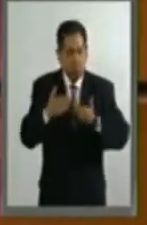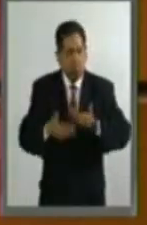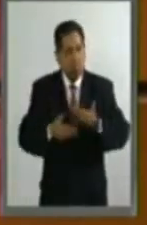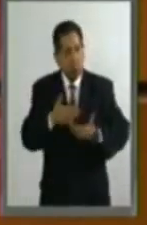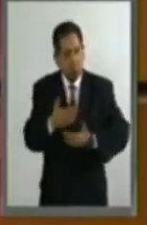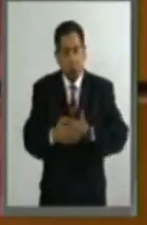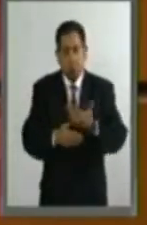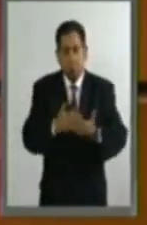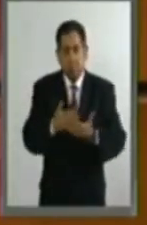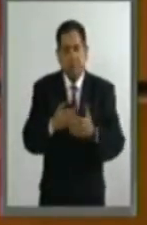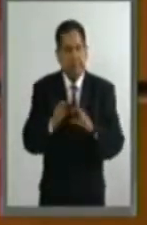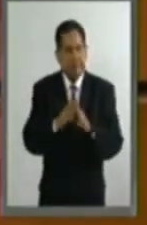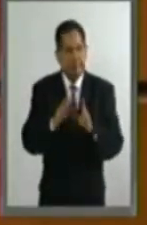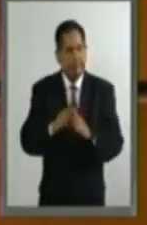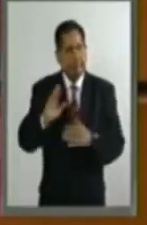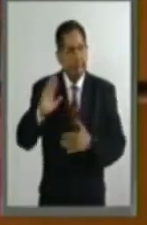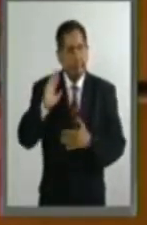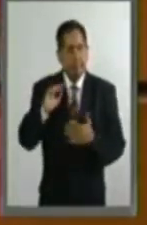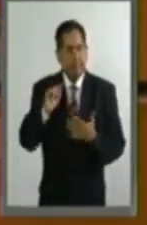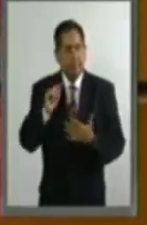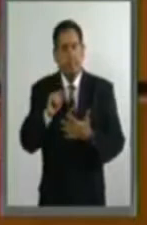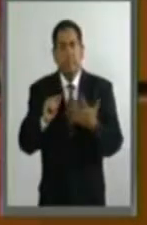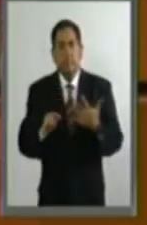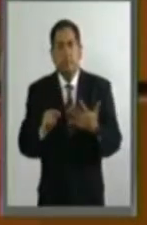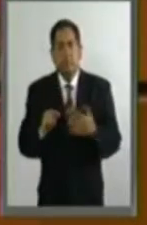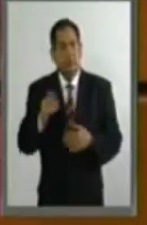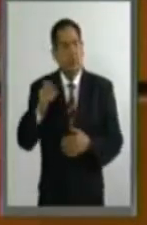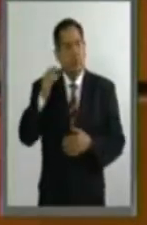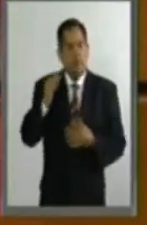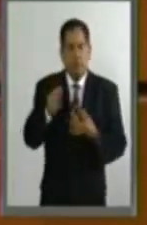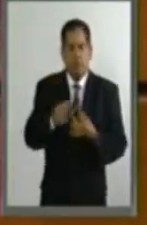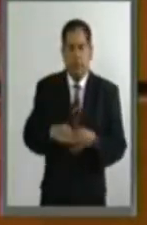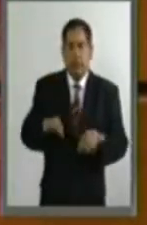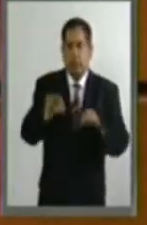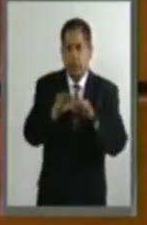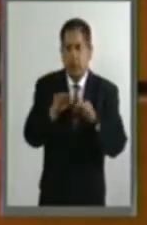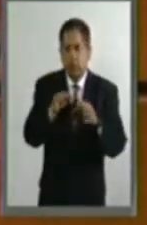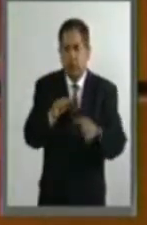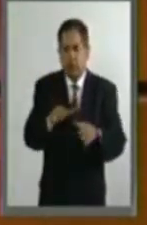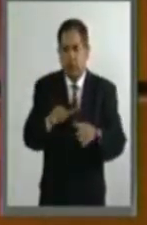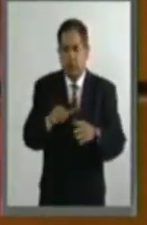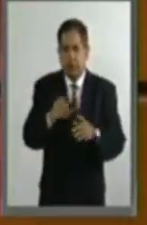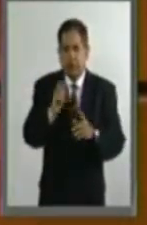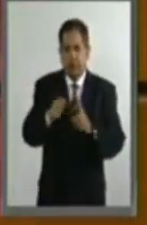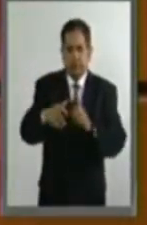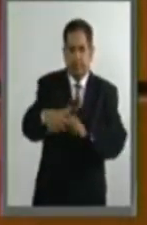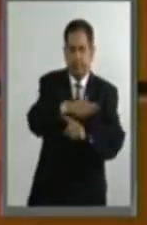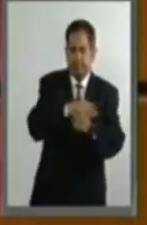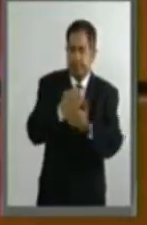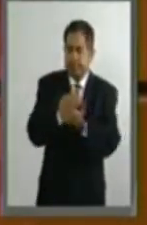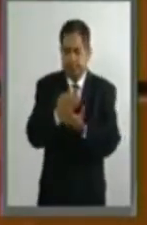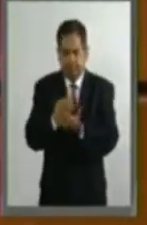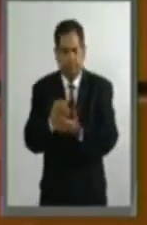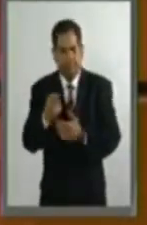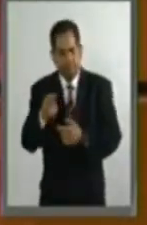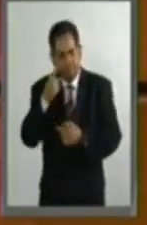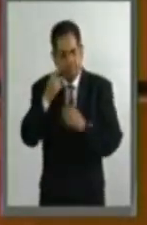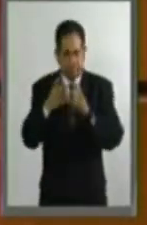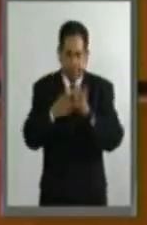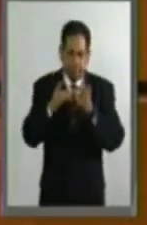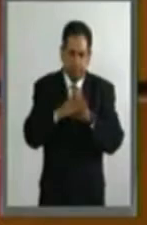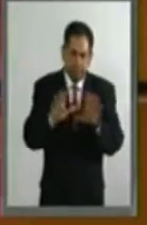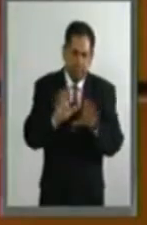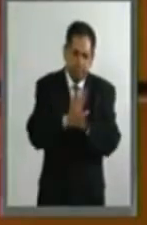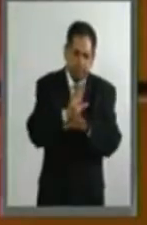comprometiendo en un momento importante del contexto económico, haciendo ajustes